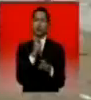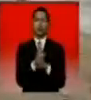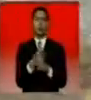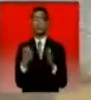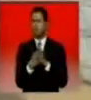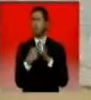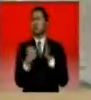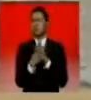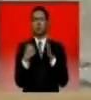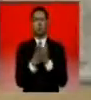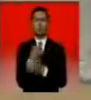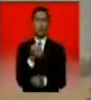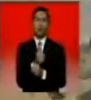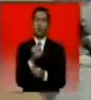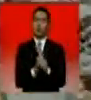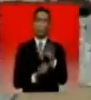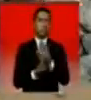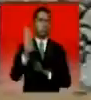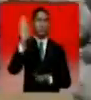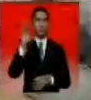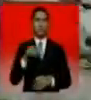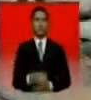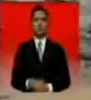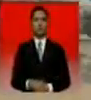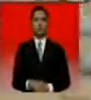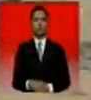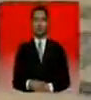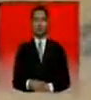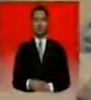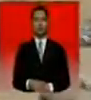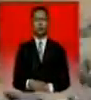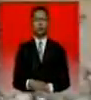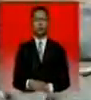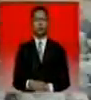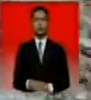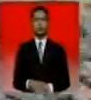adelante. Informó desde Santo Domingo, Paul Vargas, Gama Noticias.